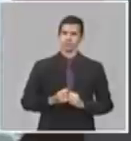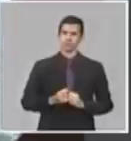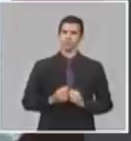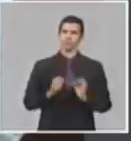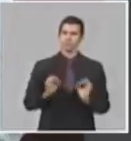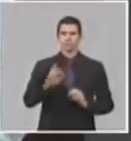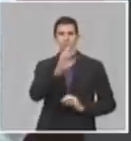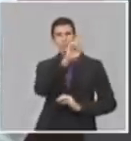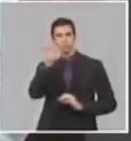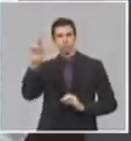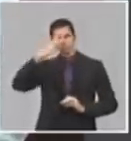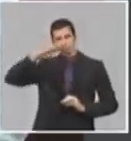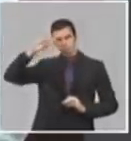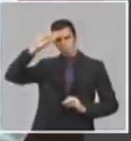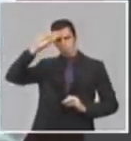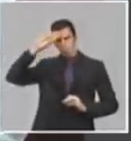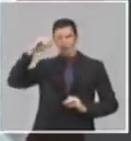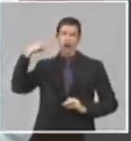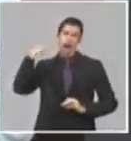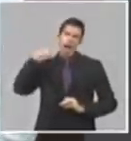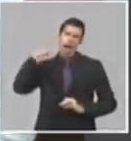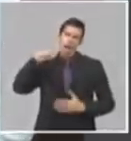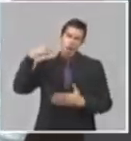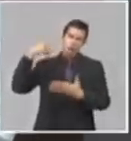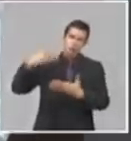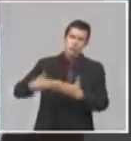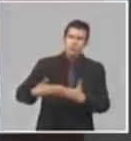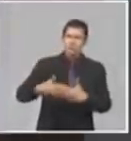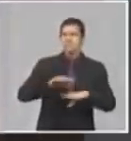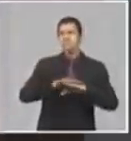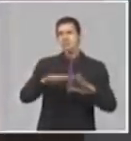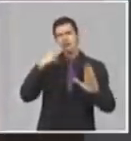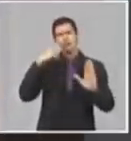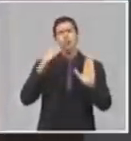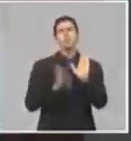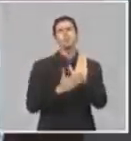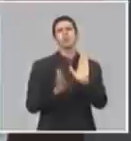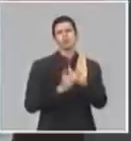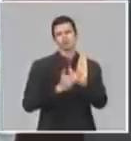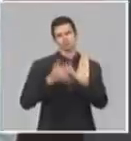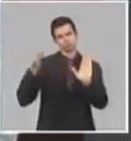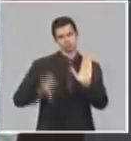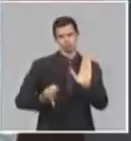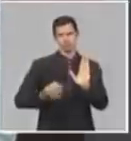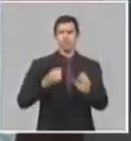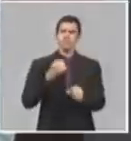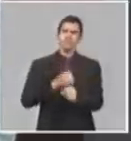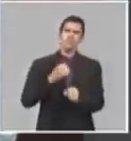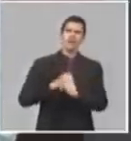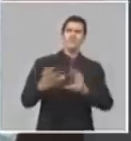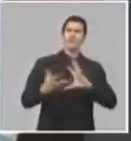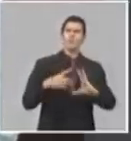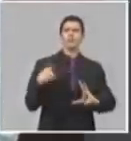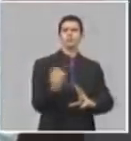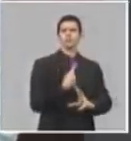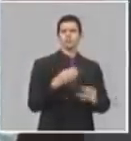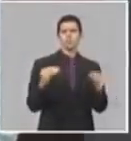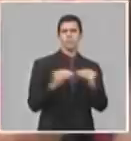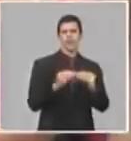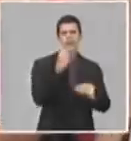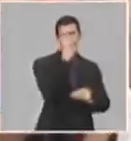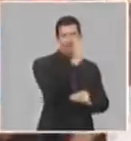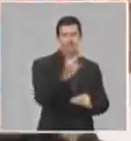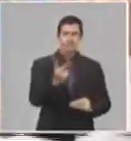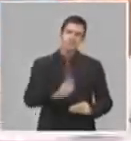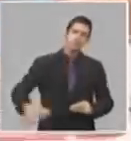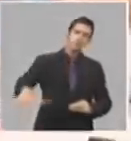devenir histórico, ha probado de modo constante e invariable su vocación por la justicia social, y eso nadie lo puede